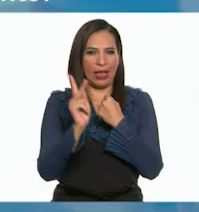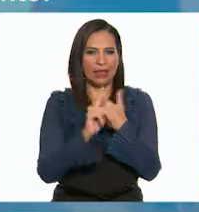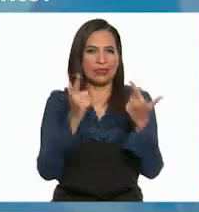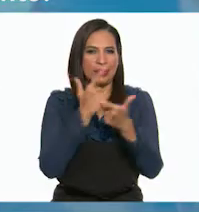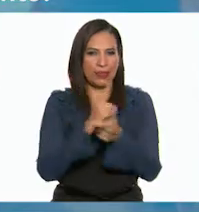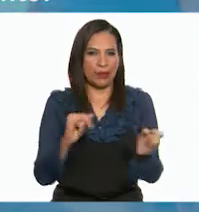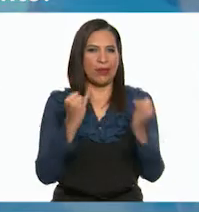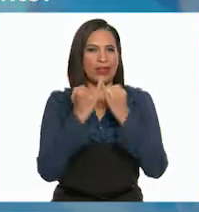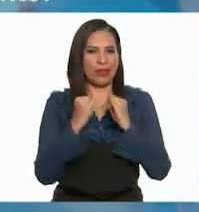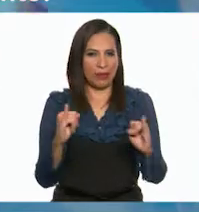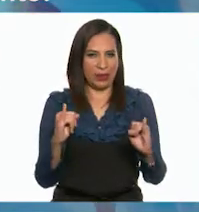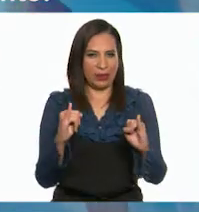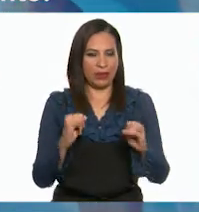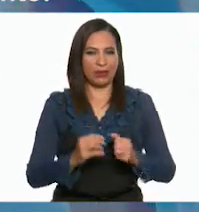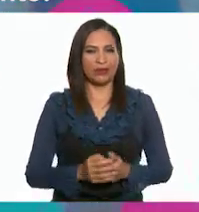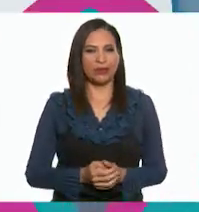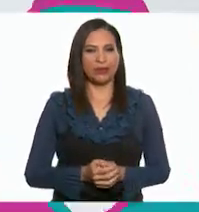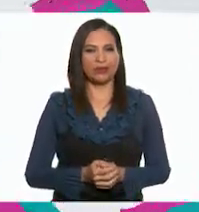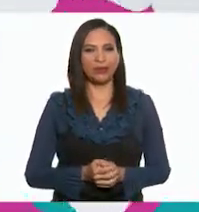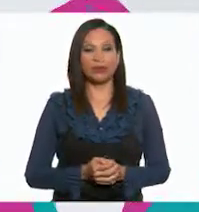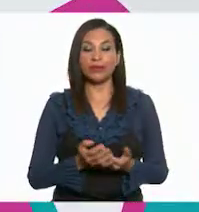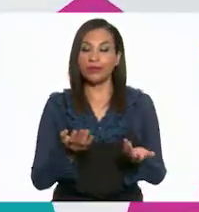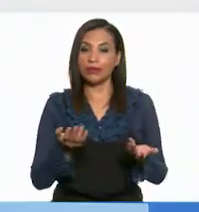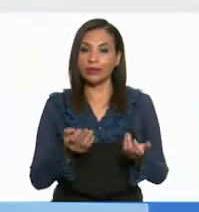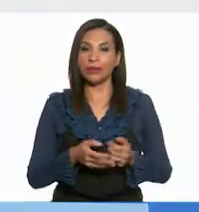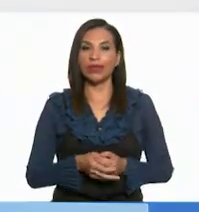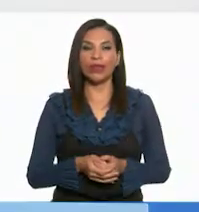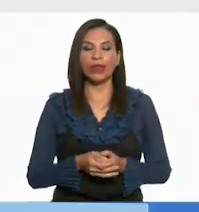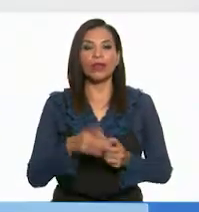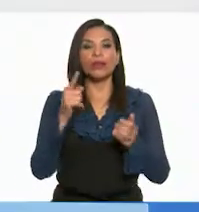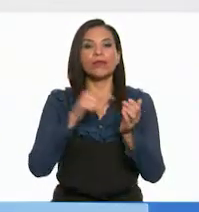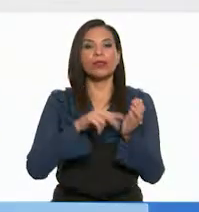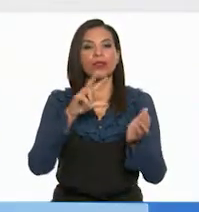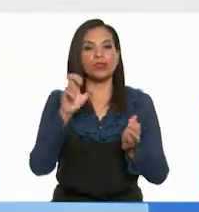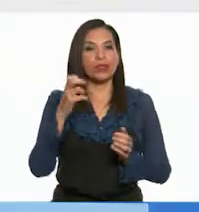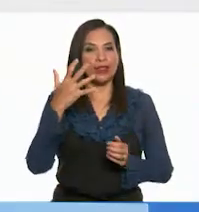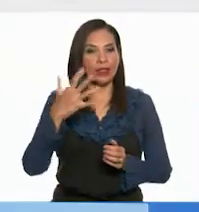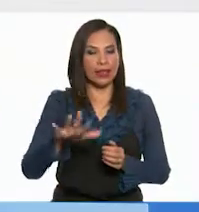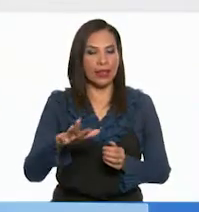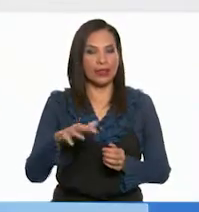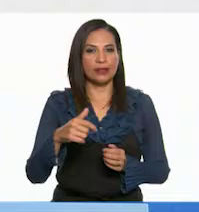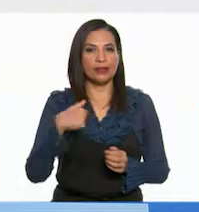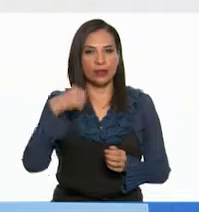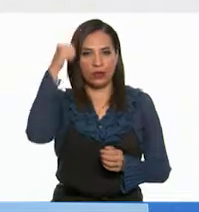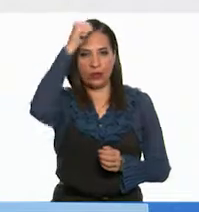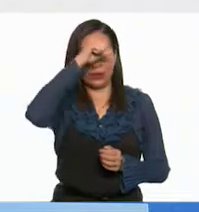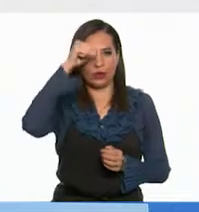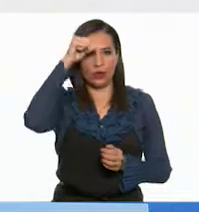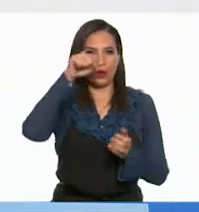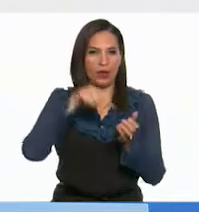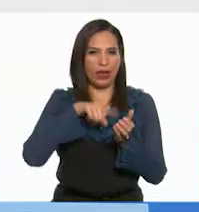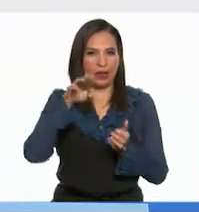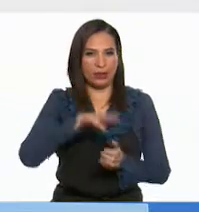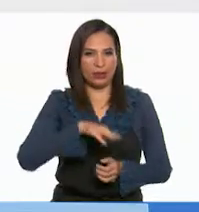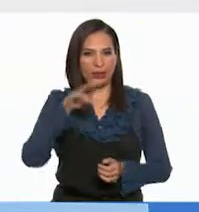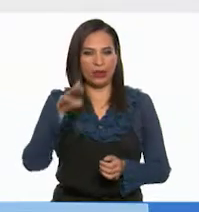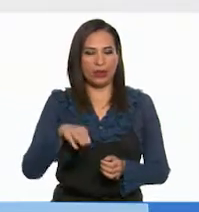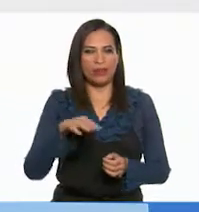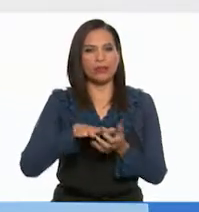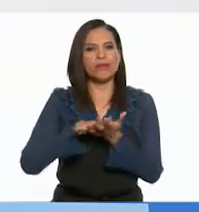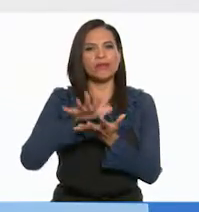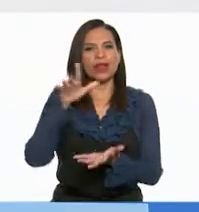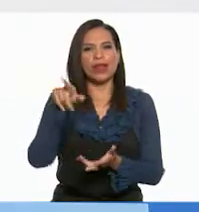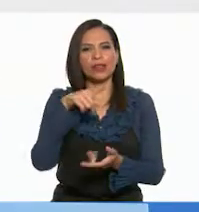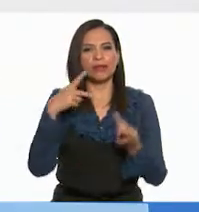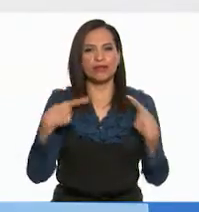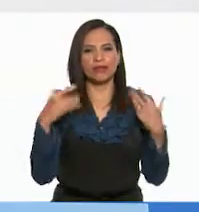e independiente. Pues en 1810 era cura en Michoacán, donde la mayoría de